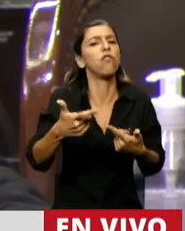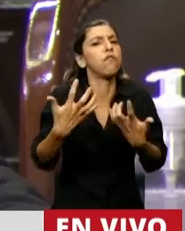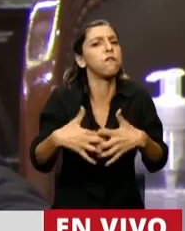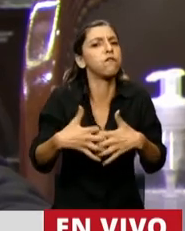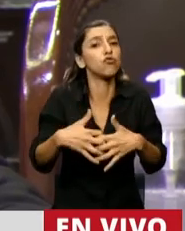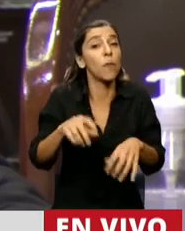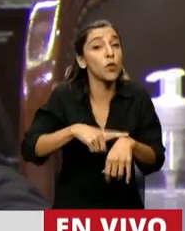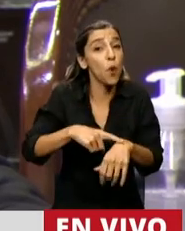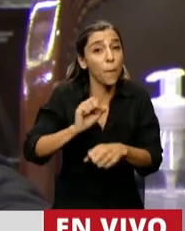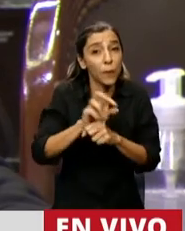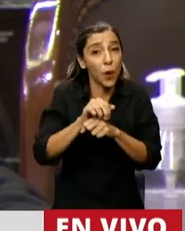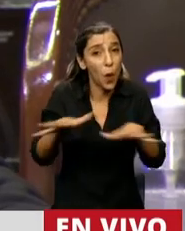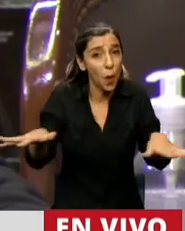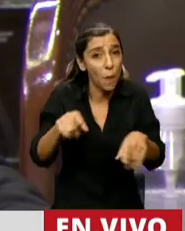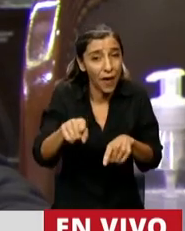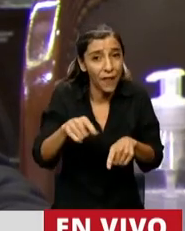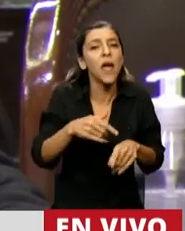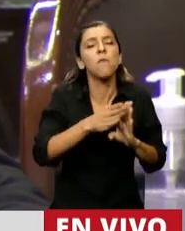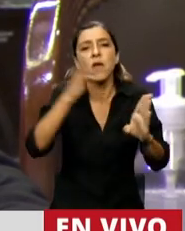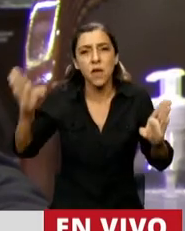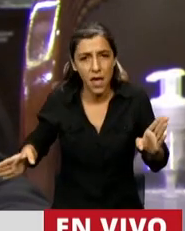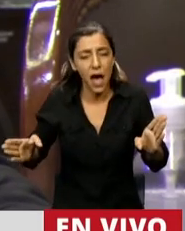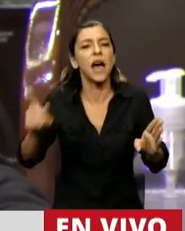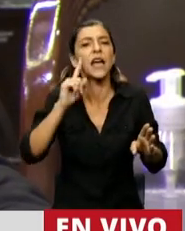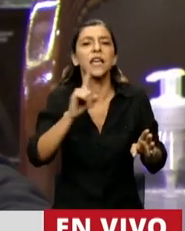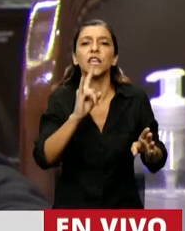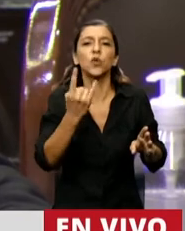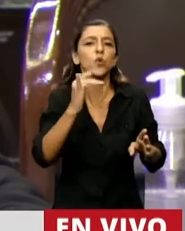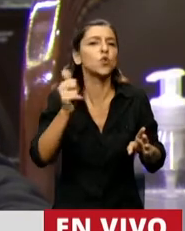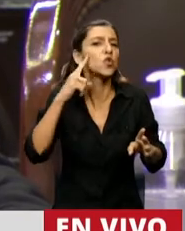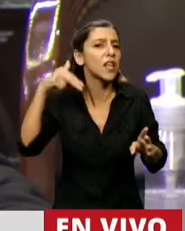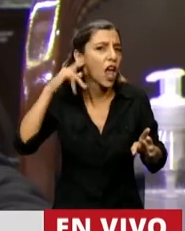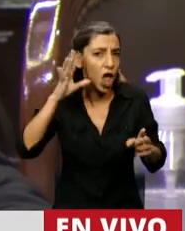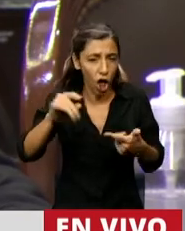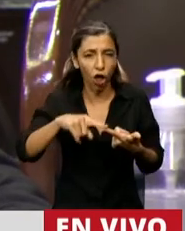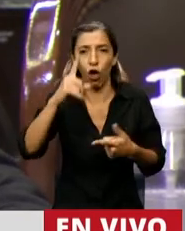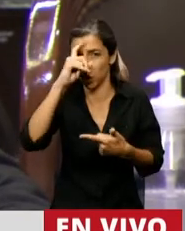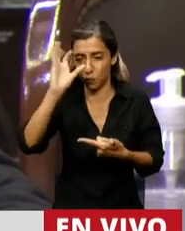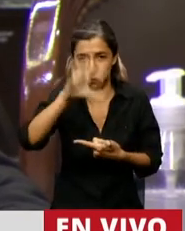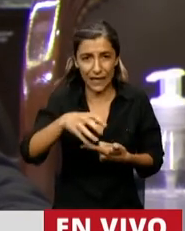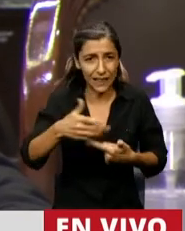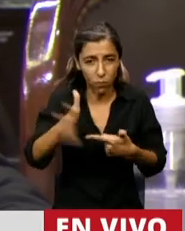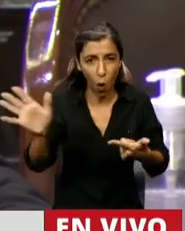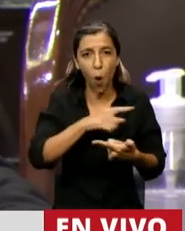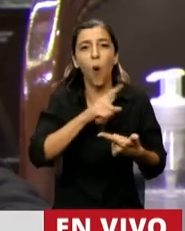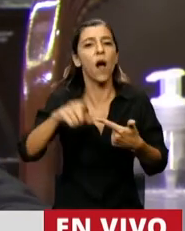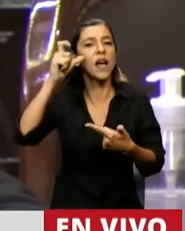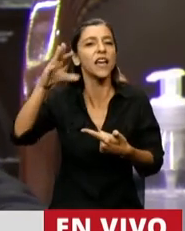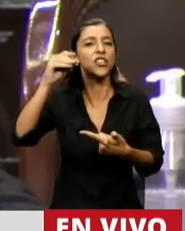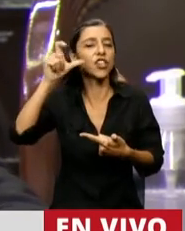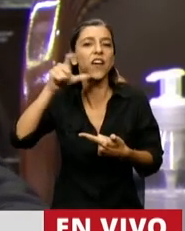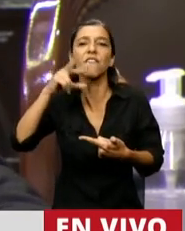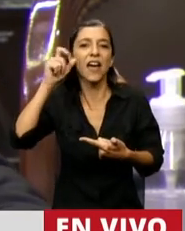de la pandemia el Hospital de Bicentenario de Ituzaingó, reforzó el Hospital de Bicentenario Esteban Echeverría, Unidad Asistencial